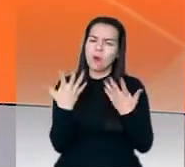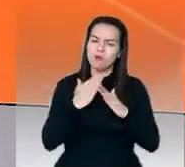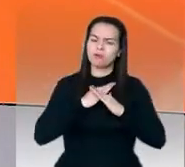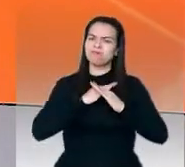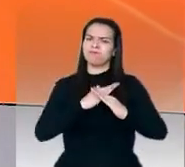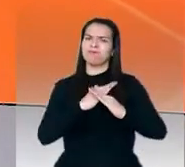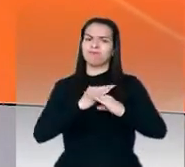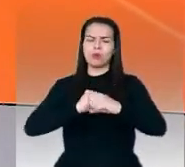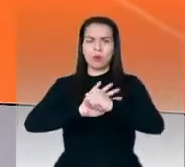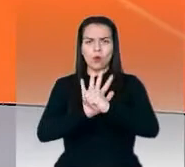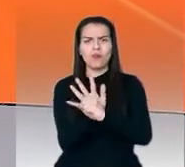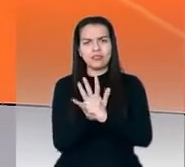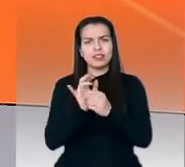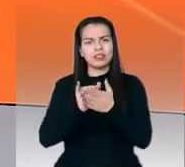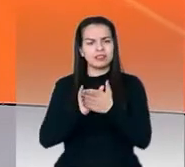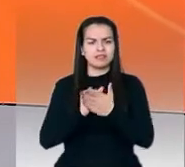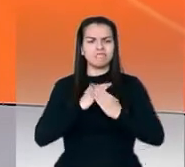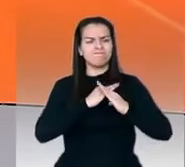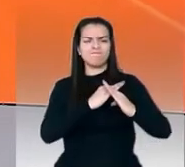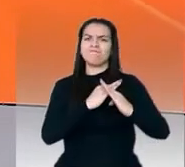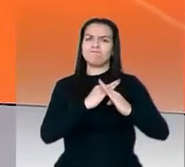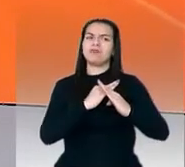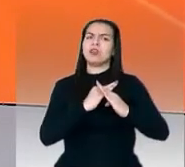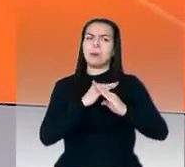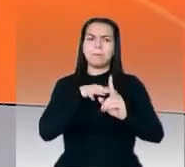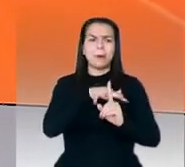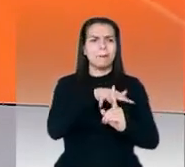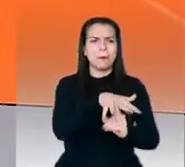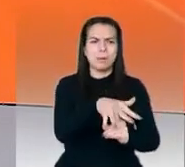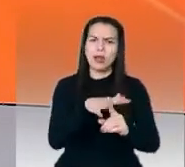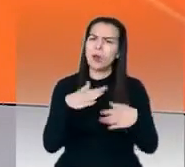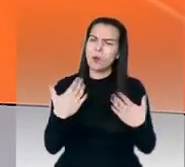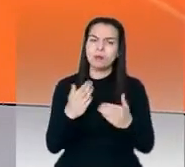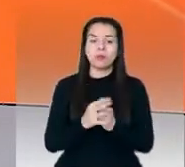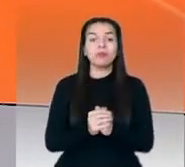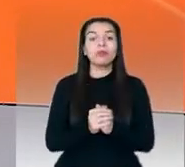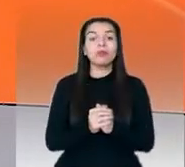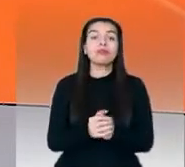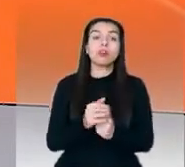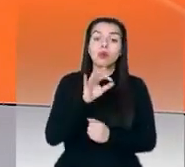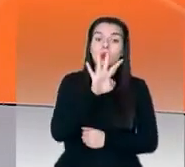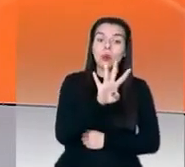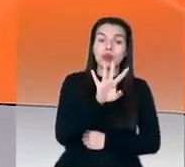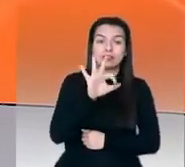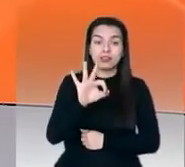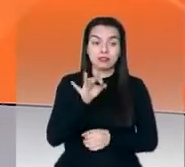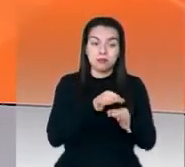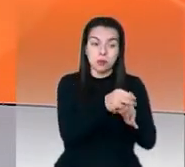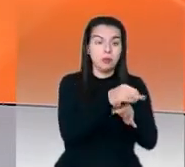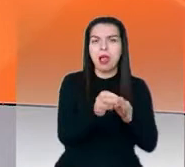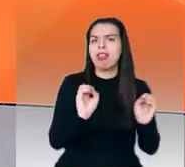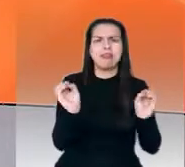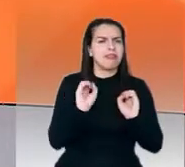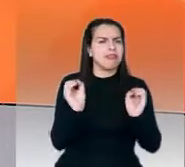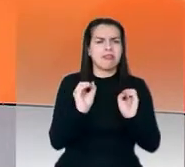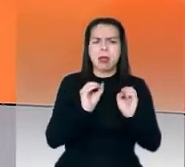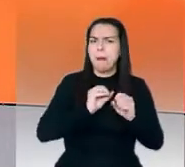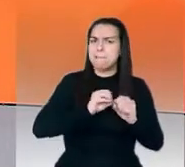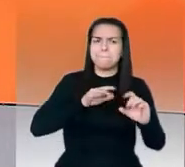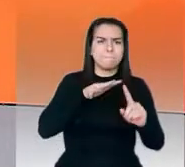reducir el contagio progresivo. A la fecha, 43 municipios no tienen casos y la ocupación de camas se sitúa